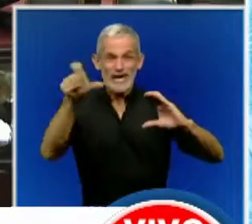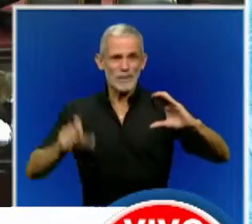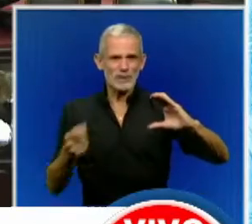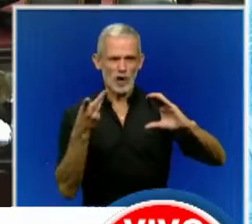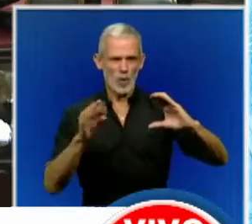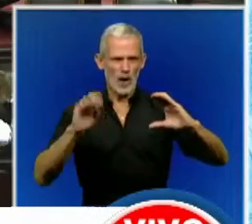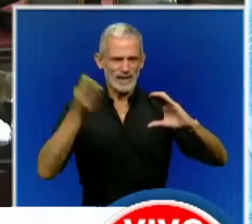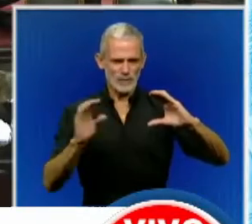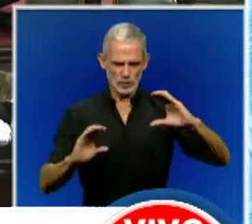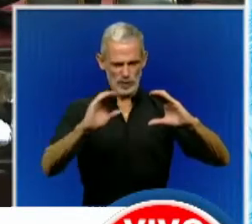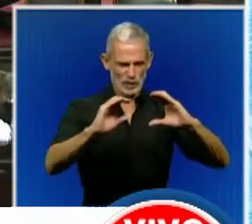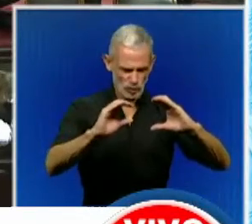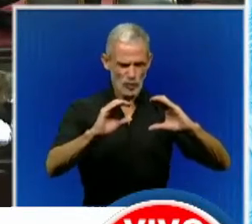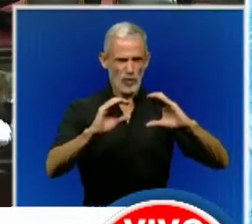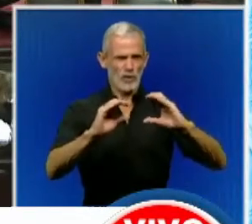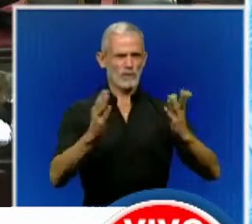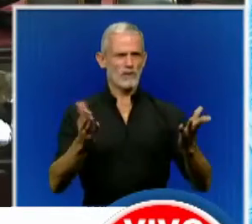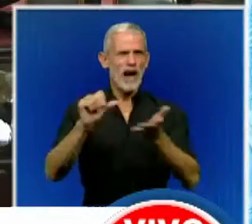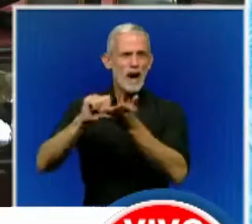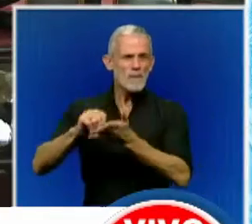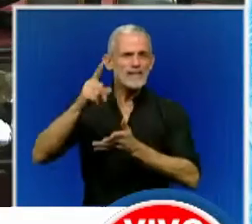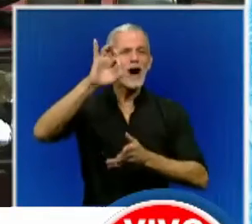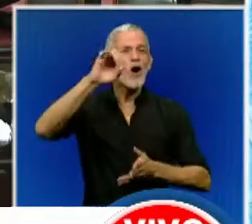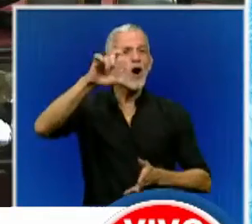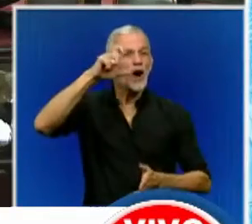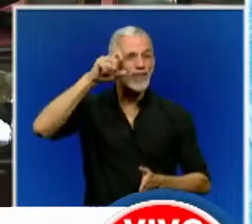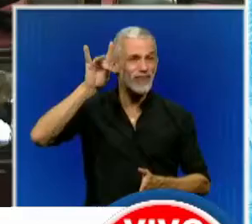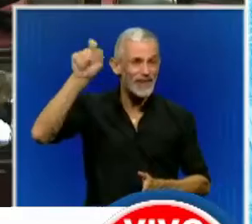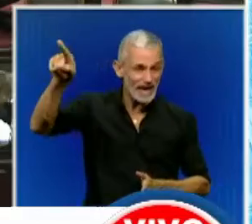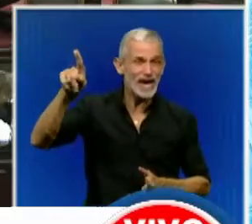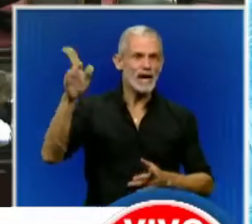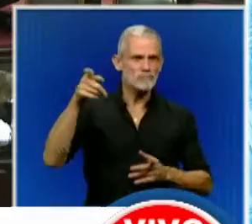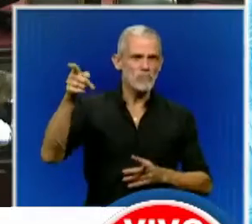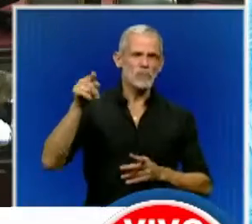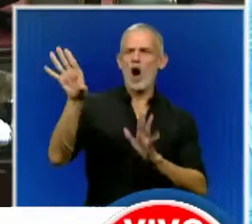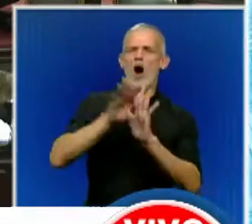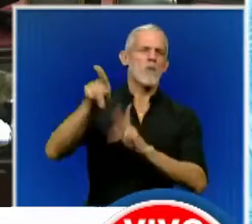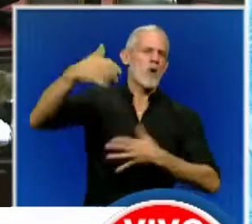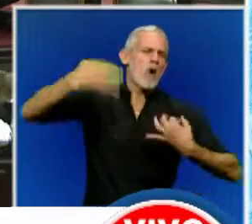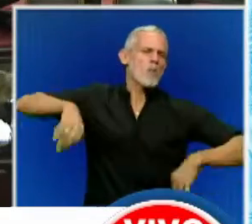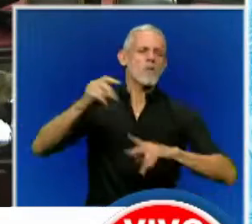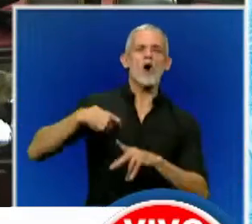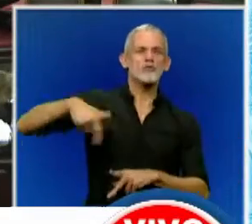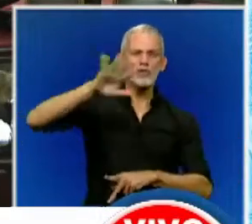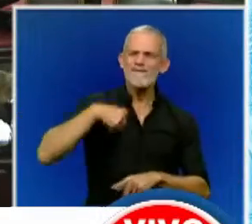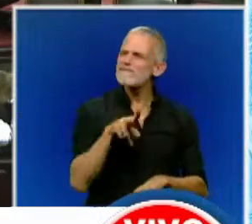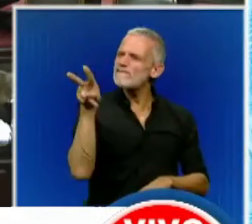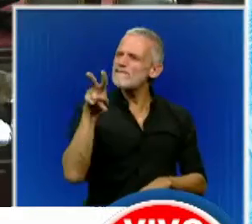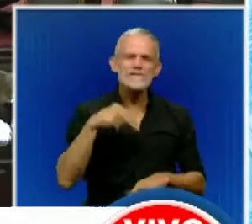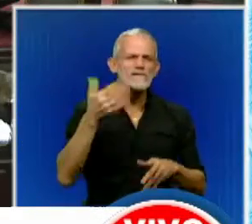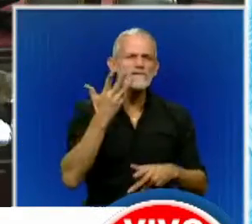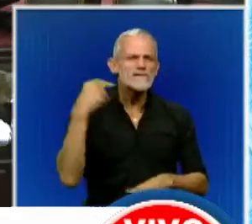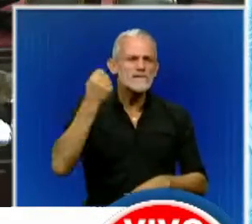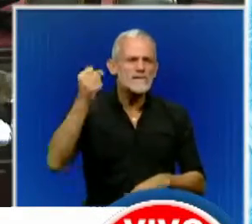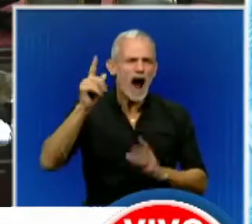el 40%. Los países de la OCDE, que son el modelo, que son las sociedades a las que aspiramos, tienen